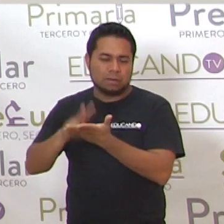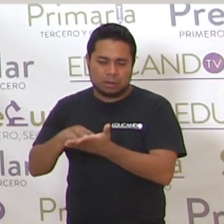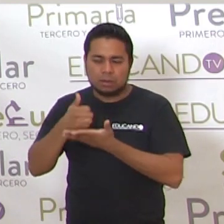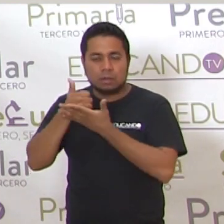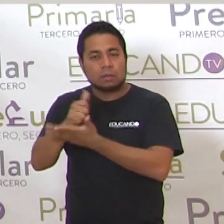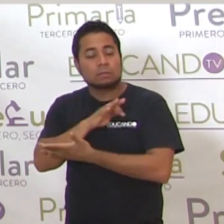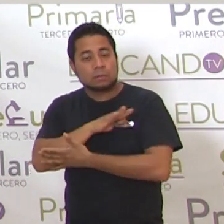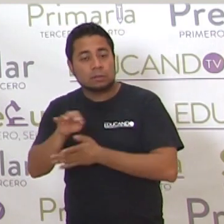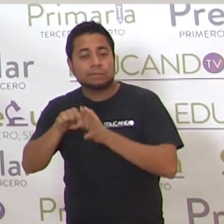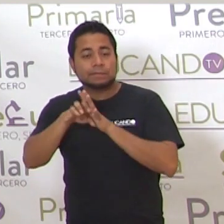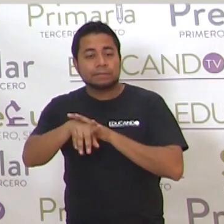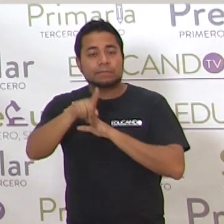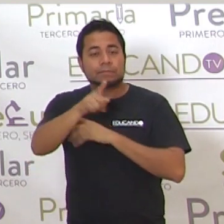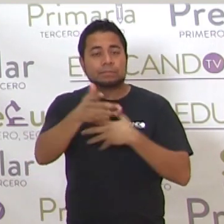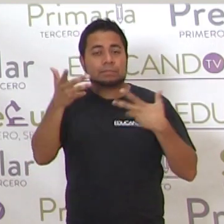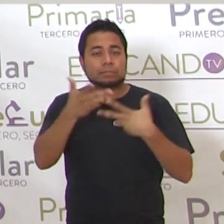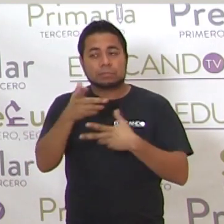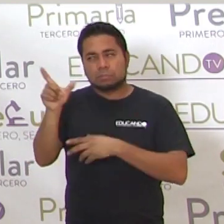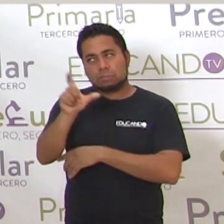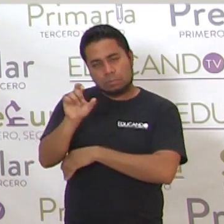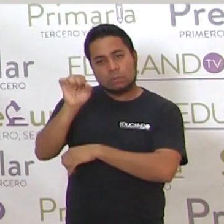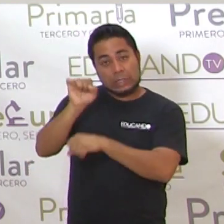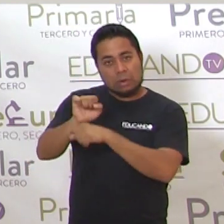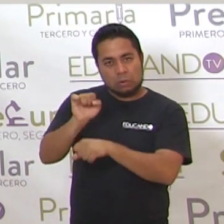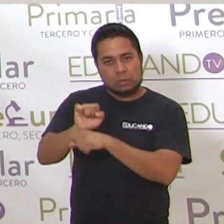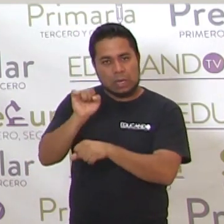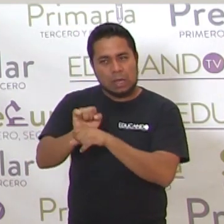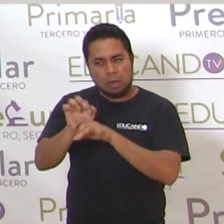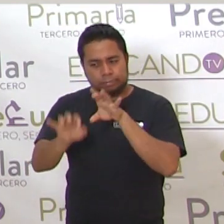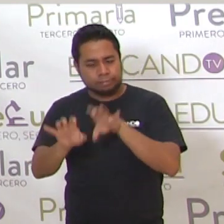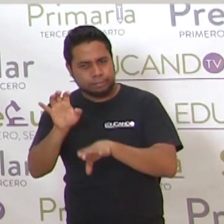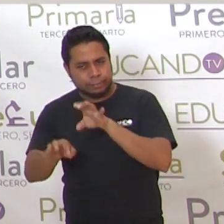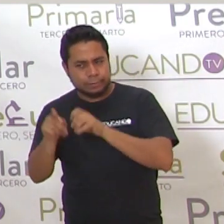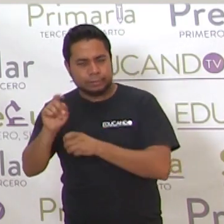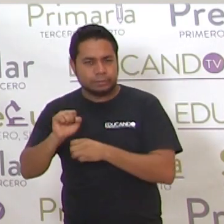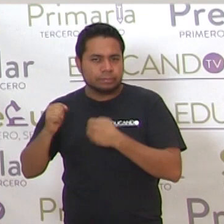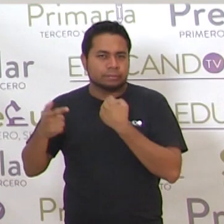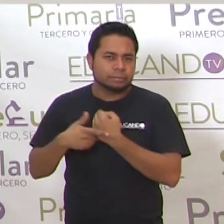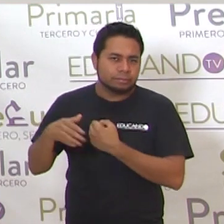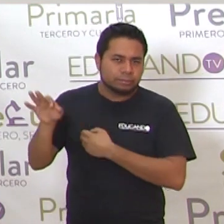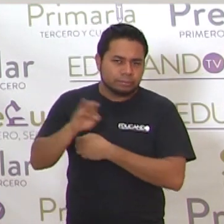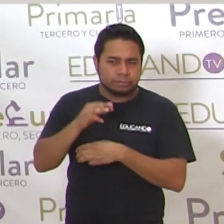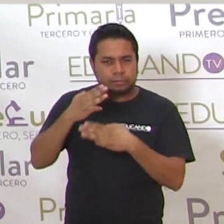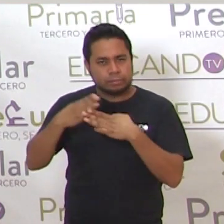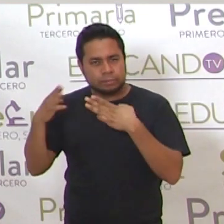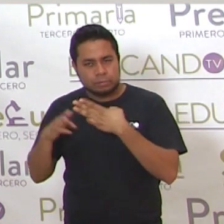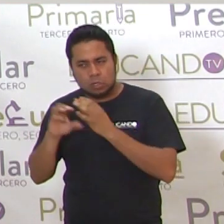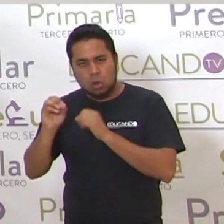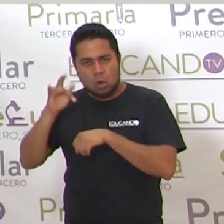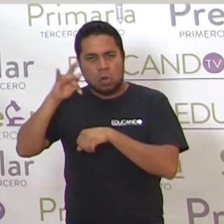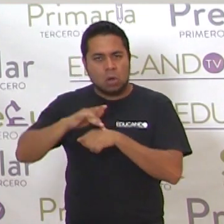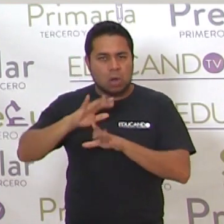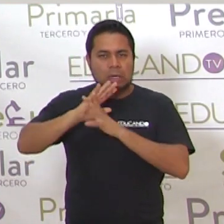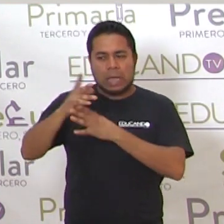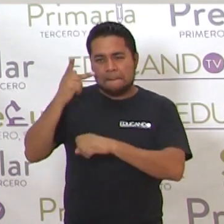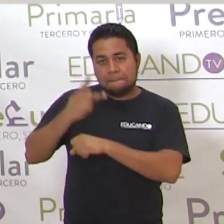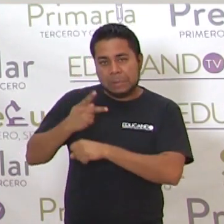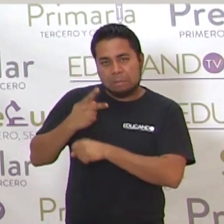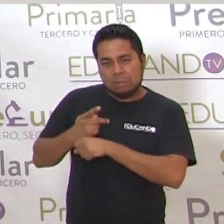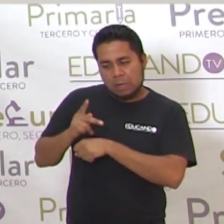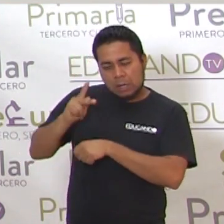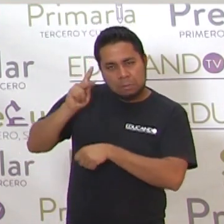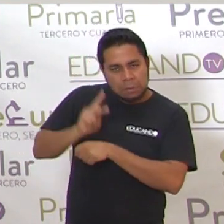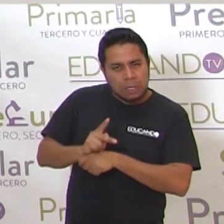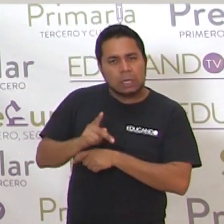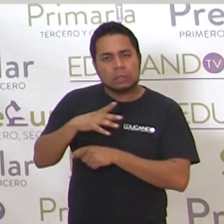cuando estés en secundaria tú puedes llevar una materia or que o si ya la llevas en lo que es primaria